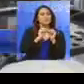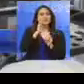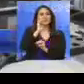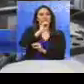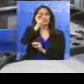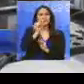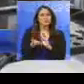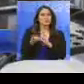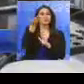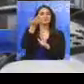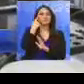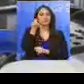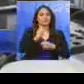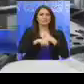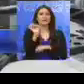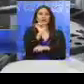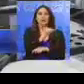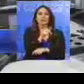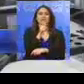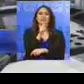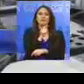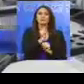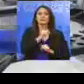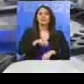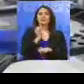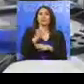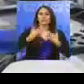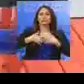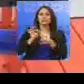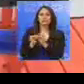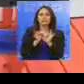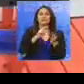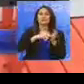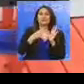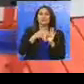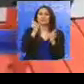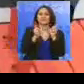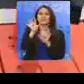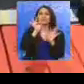40%. Al momento, Ciauto genera 350 fuentes de empleo en esa ciudad.